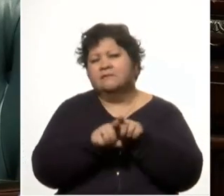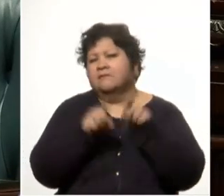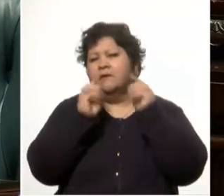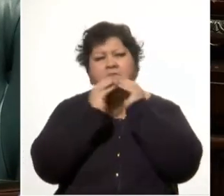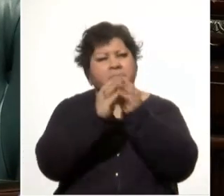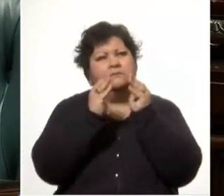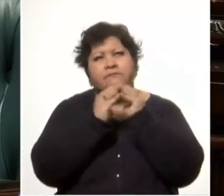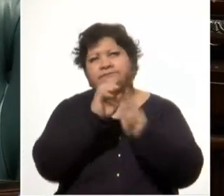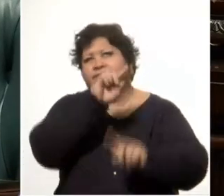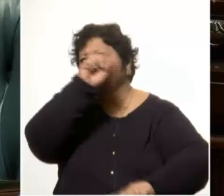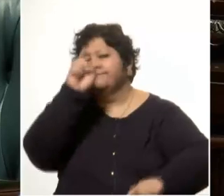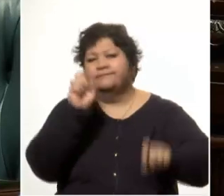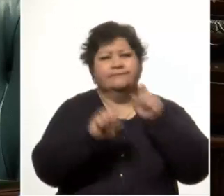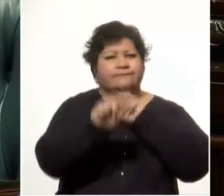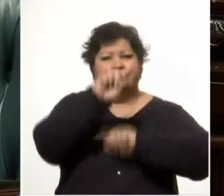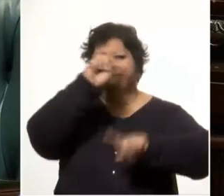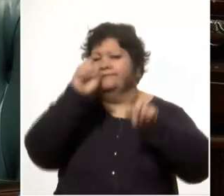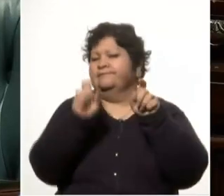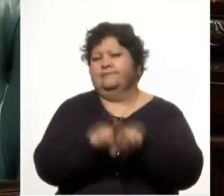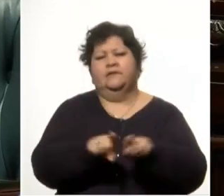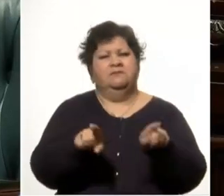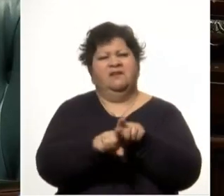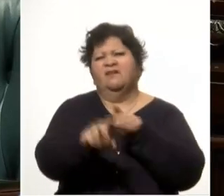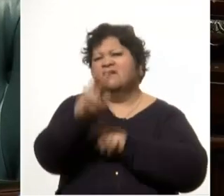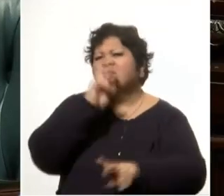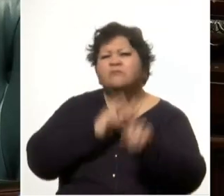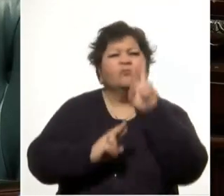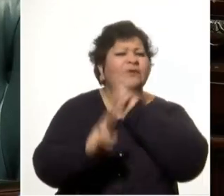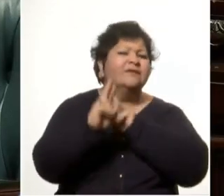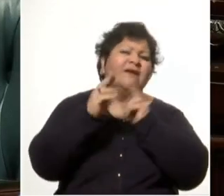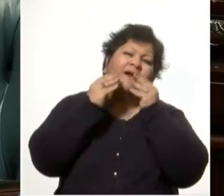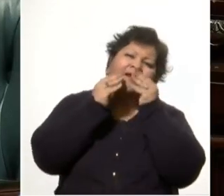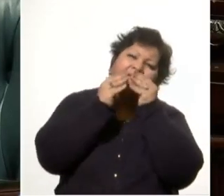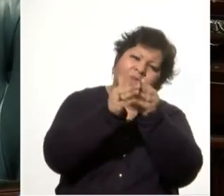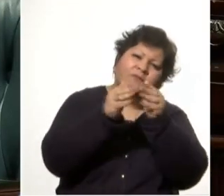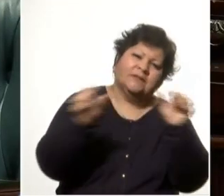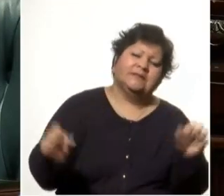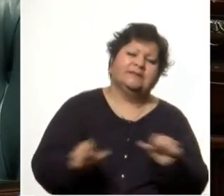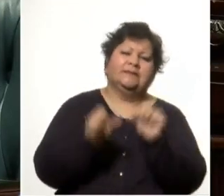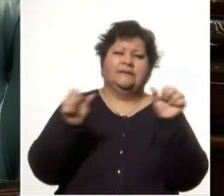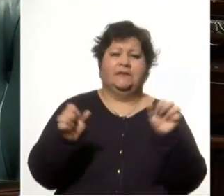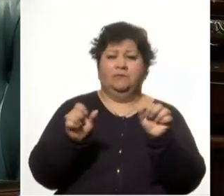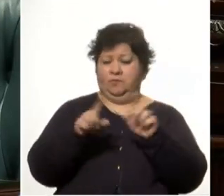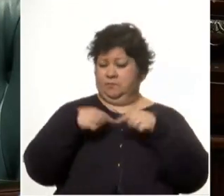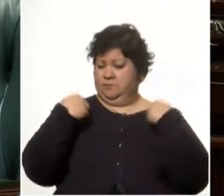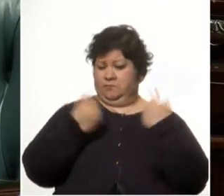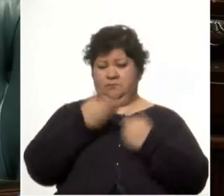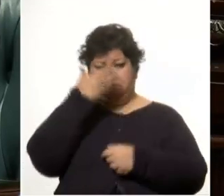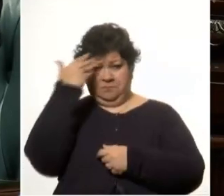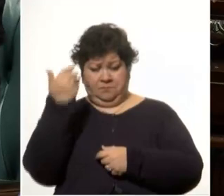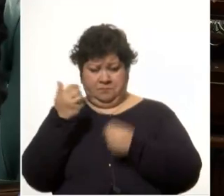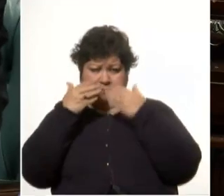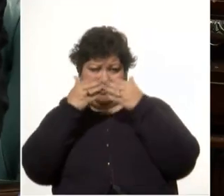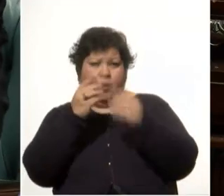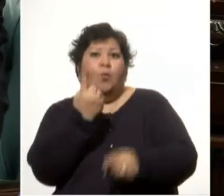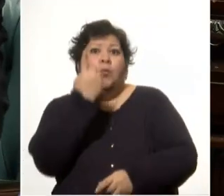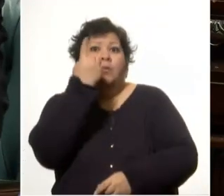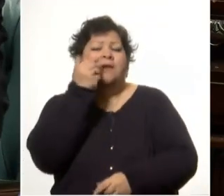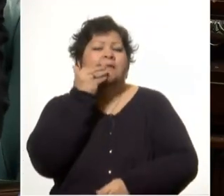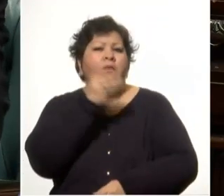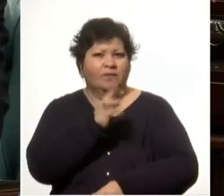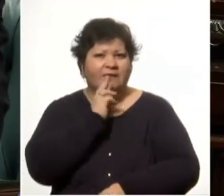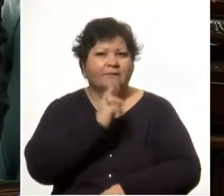interrogantes con las que llegamos, sin respuestas a las preguntas formuladas por nuestra bancada. Solo una pregunta fue